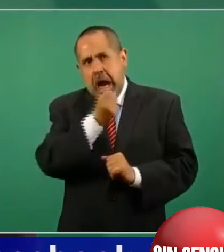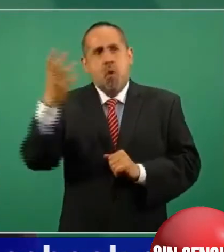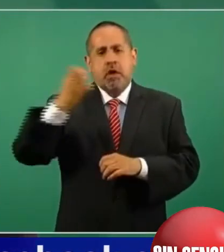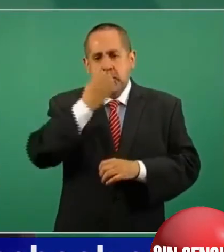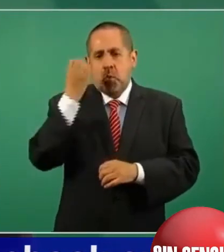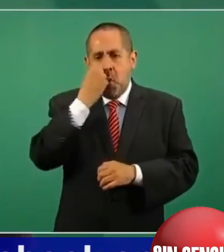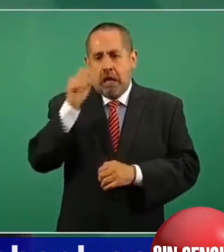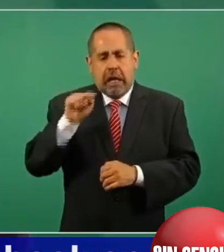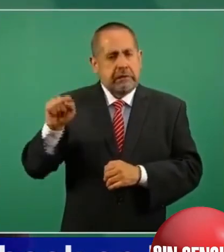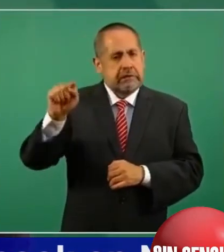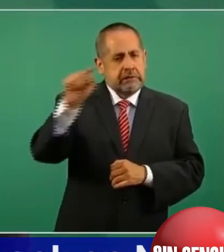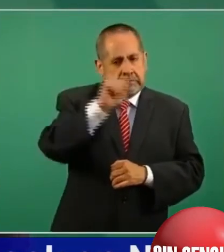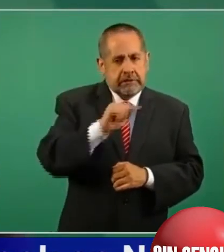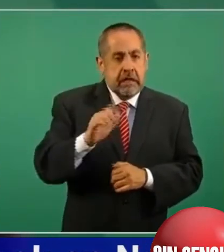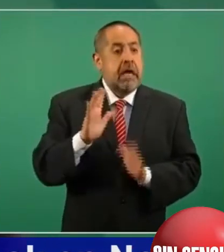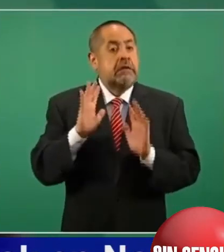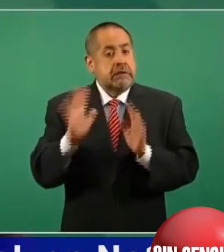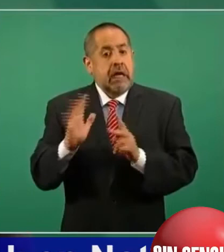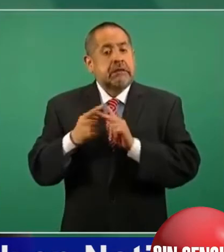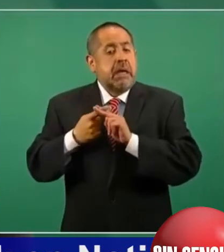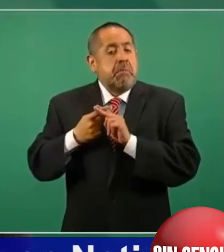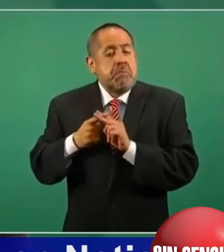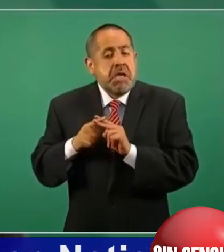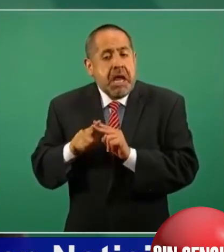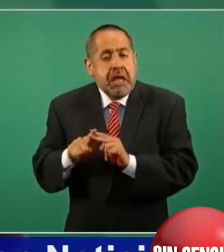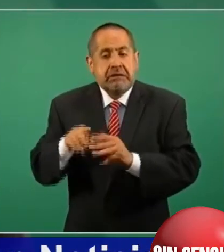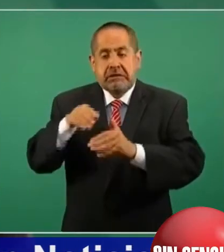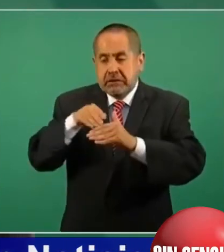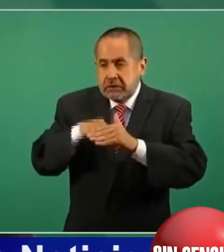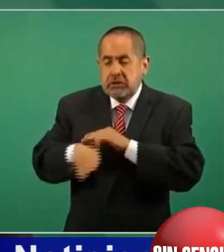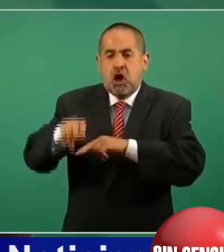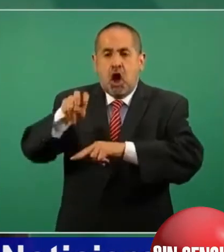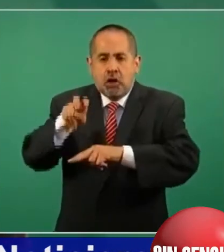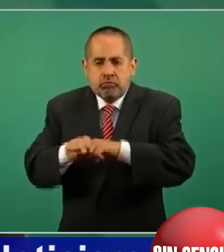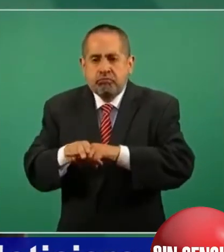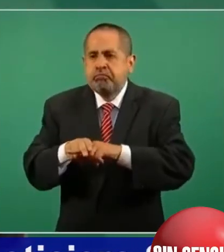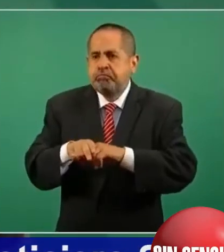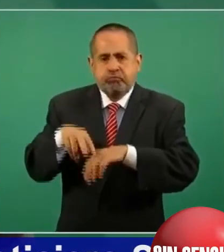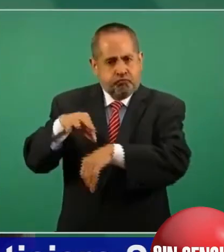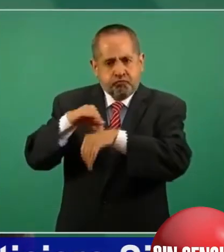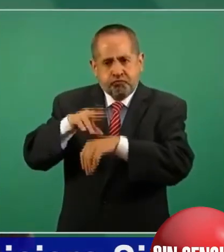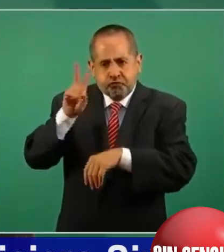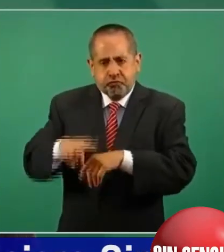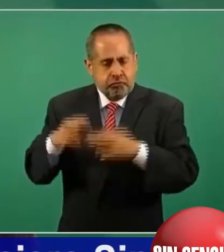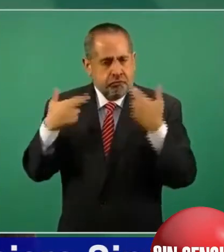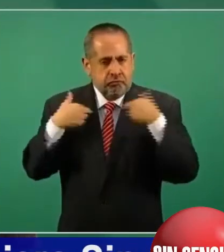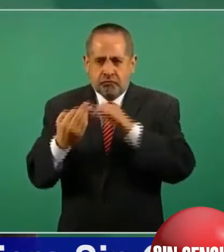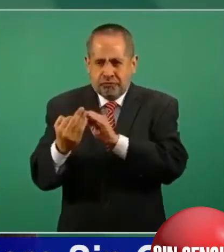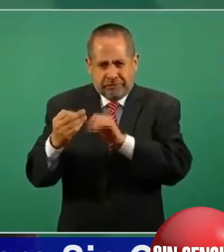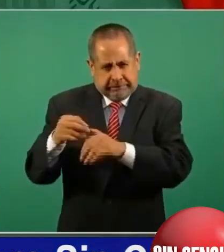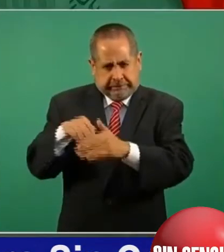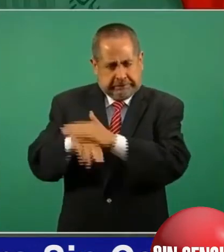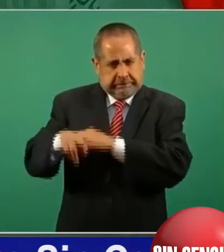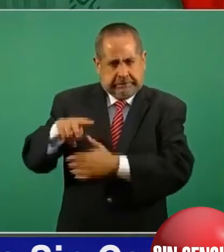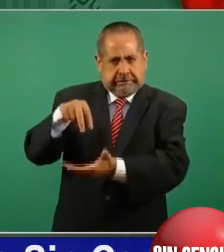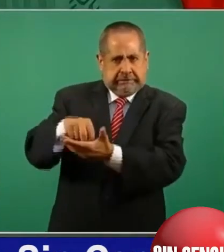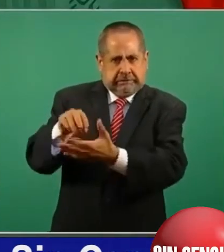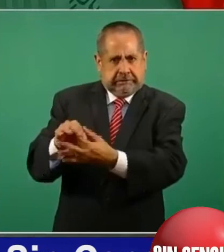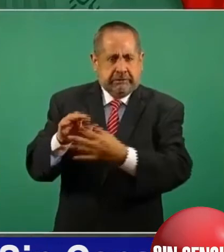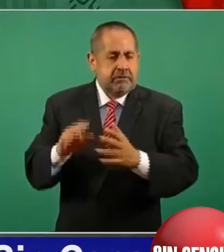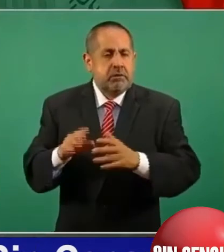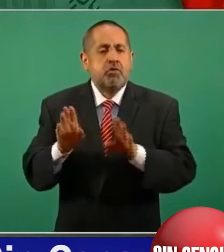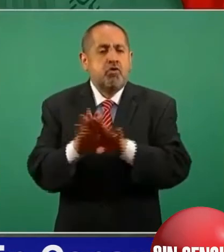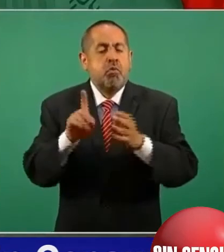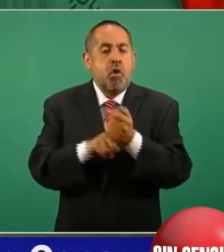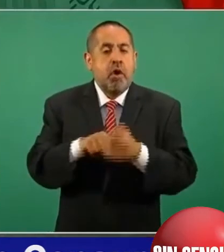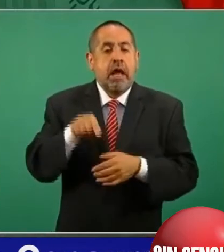que ya regresaron a clases y que han aplicado el programa de crear en la escuela